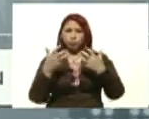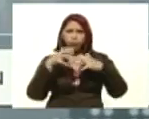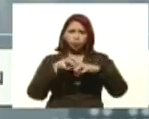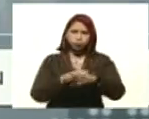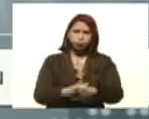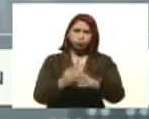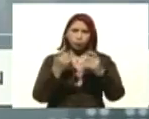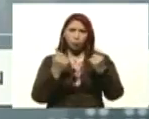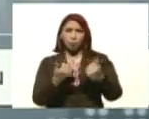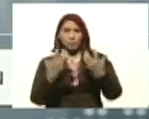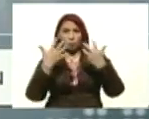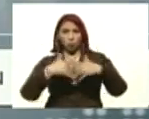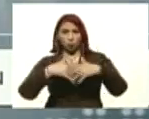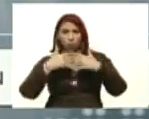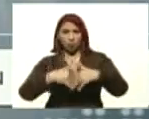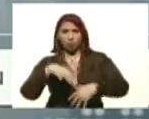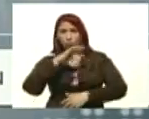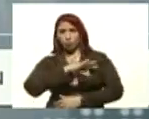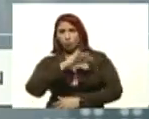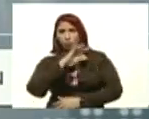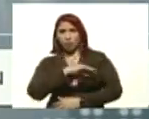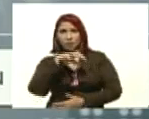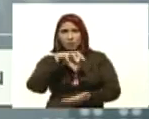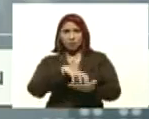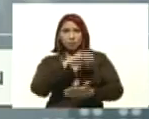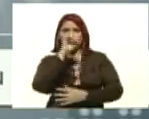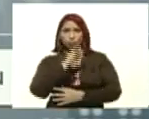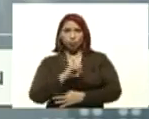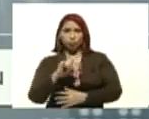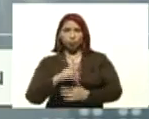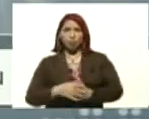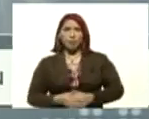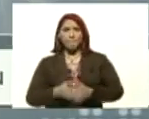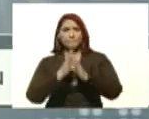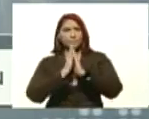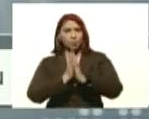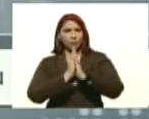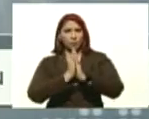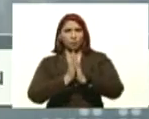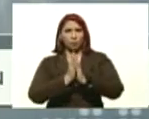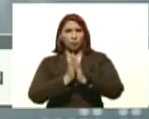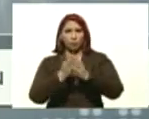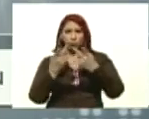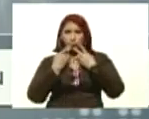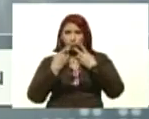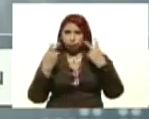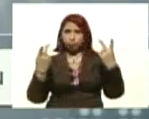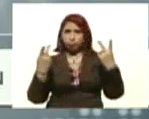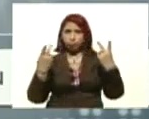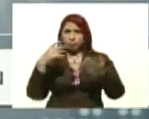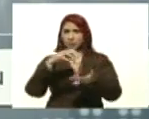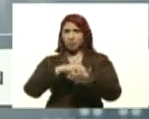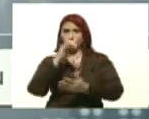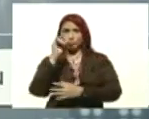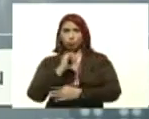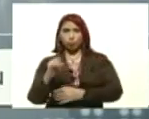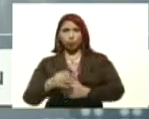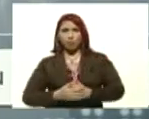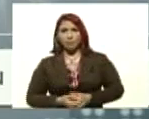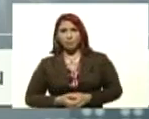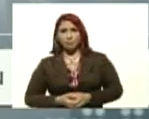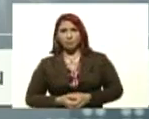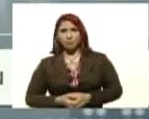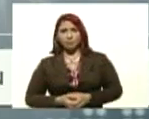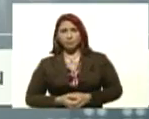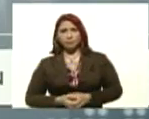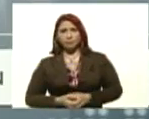económico, industrial, social del Zulia. Y por favor, transmítele al Zulia un beso